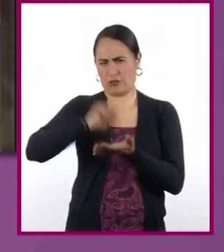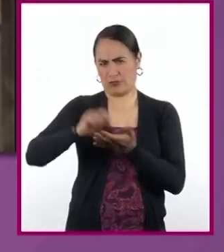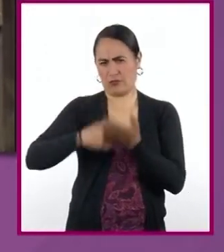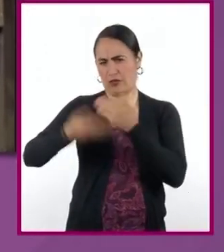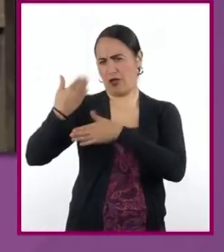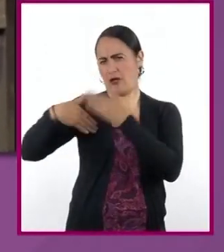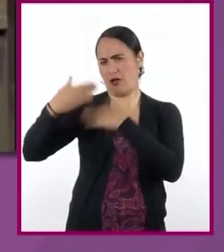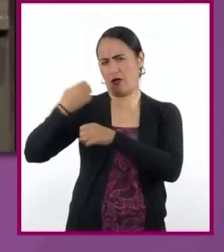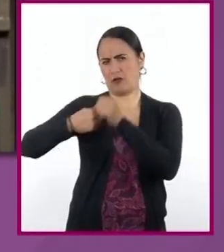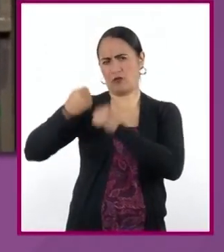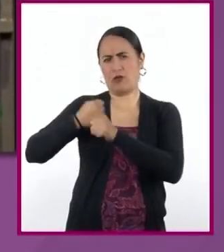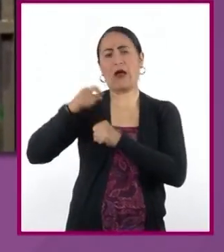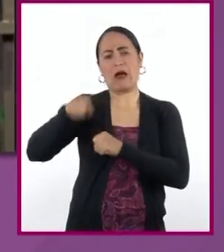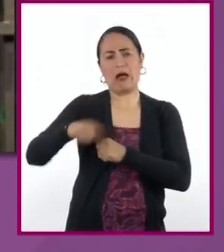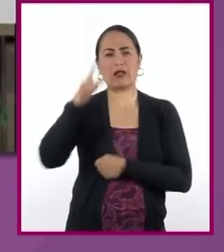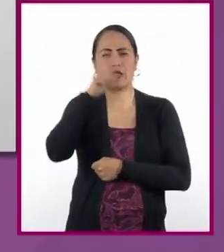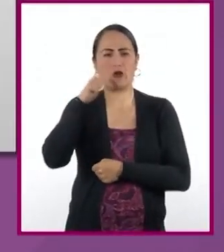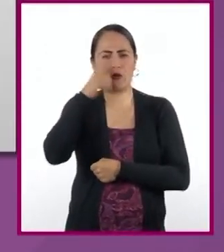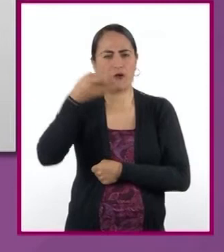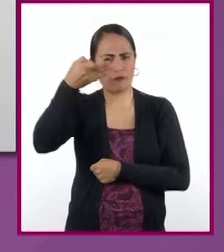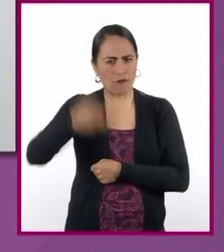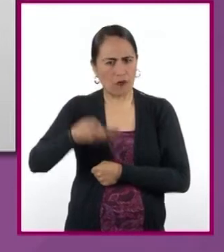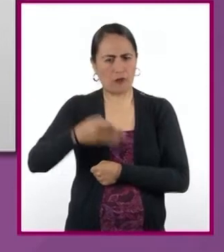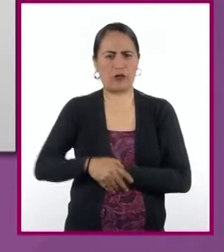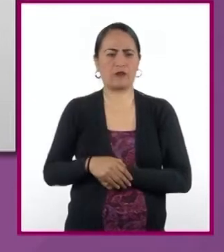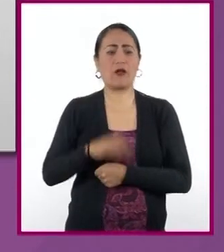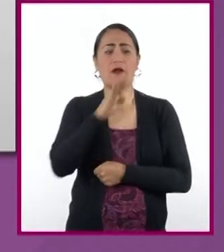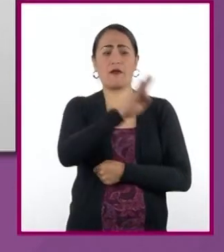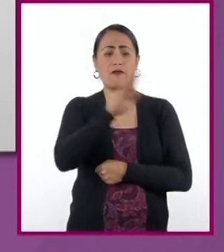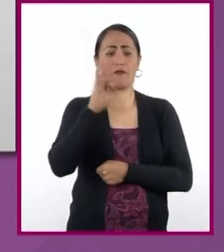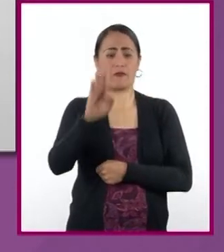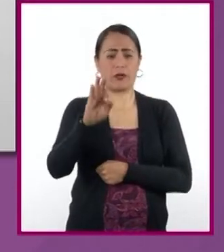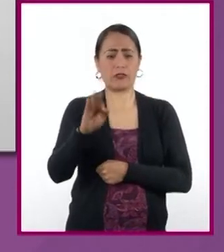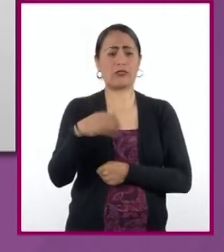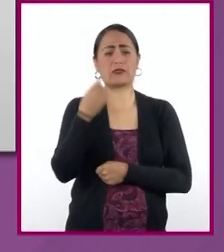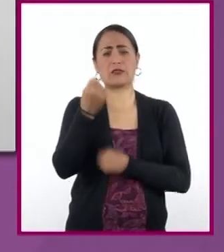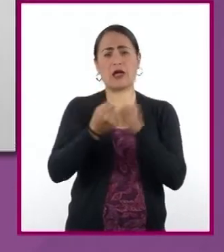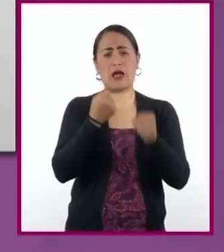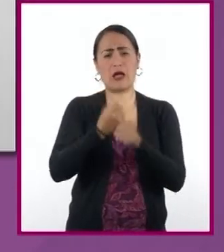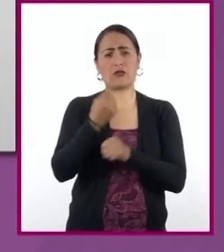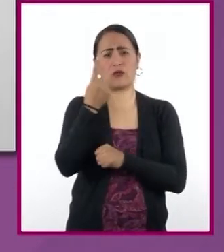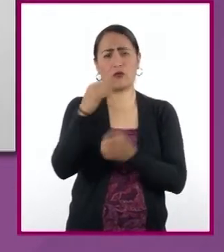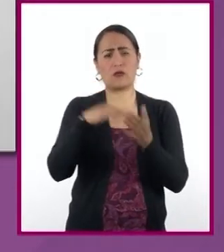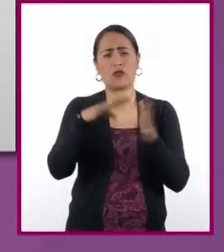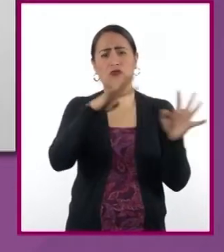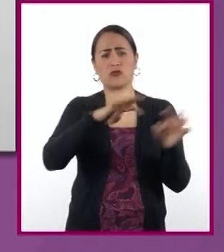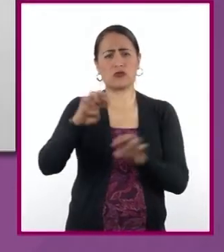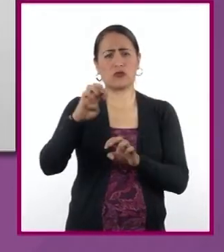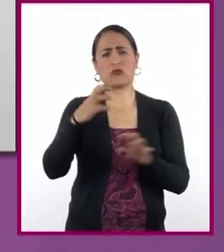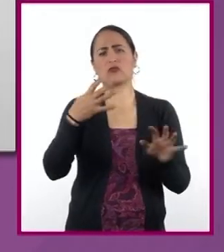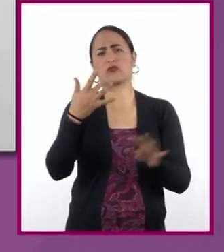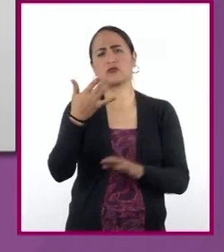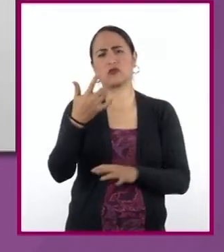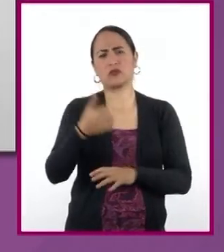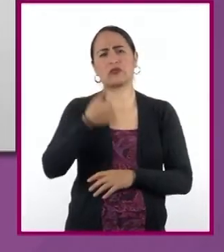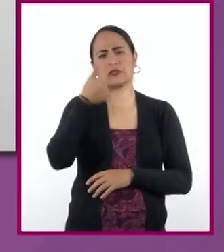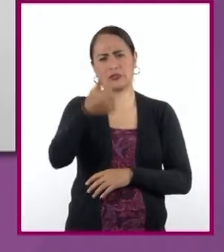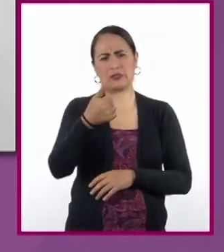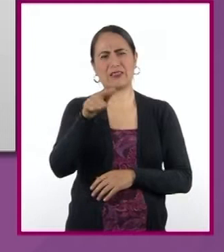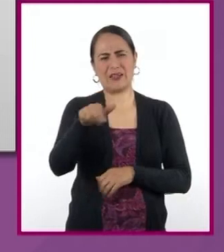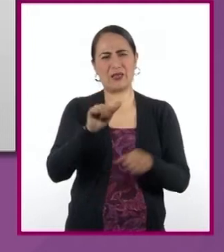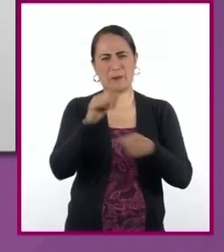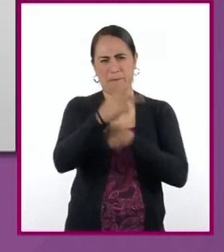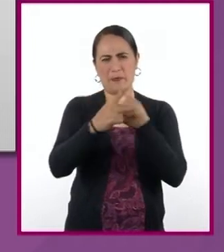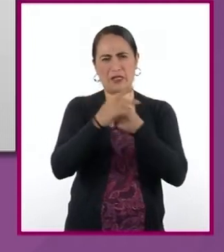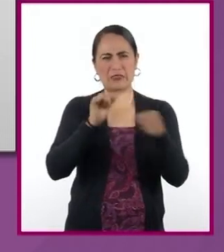naturalmente hice el uso del lenguaje formal. En fechas recientes del año en curso, 1856, se llevó a cabo en Argentina